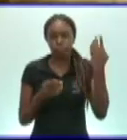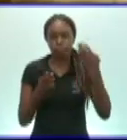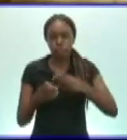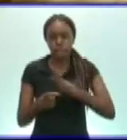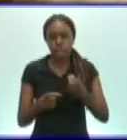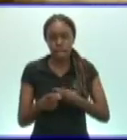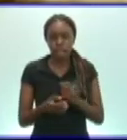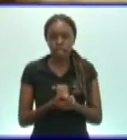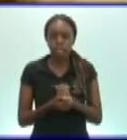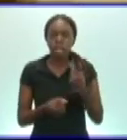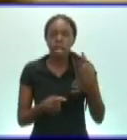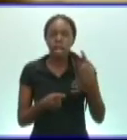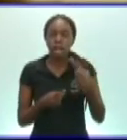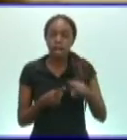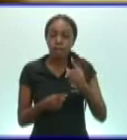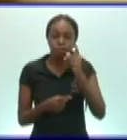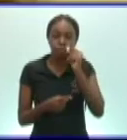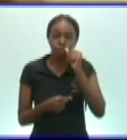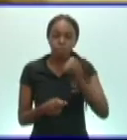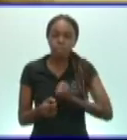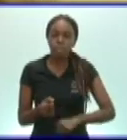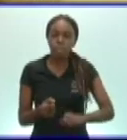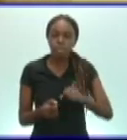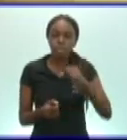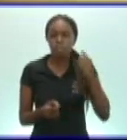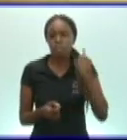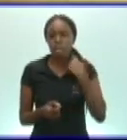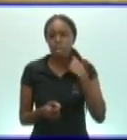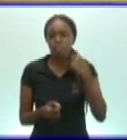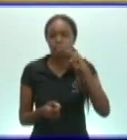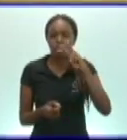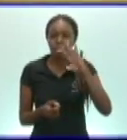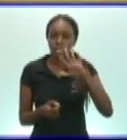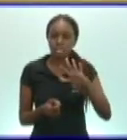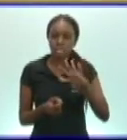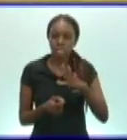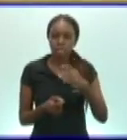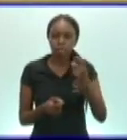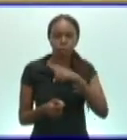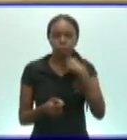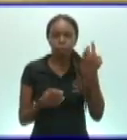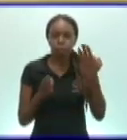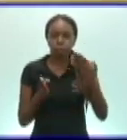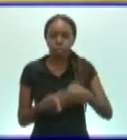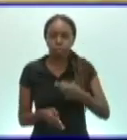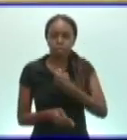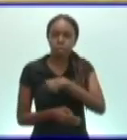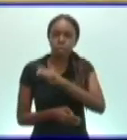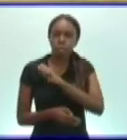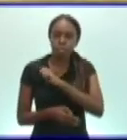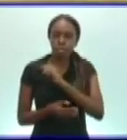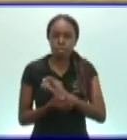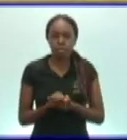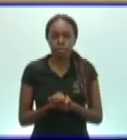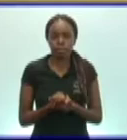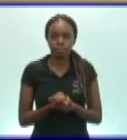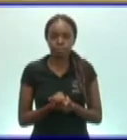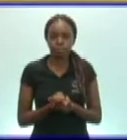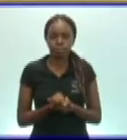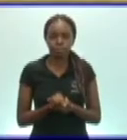María, nacido en 1825, es fusilado por los españoles en 1873.